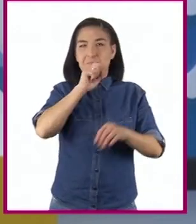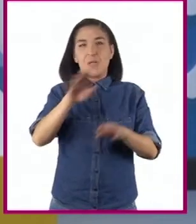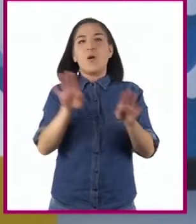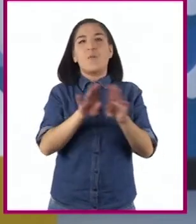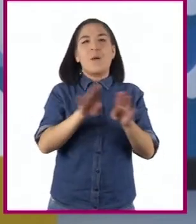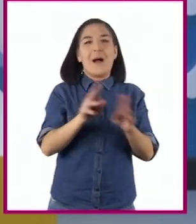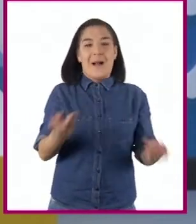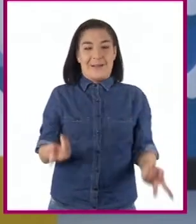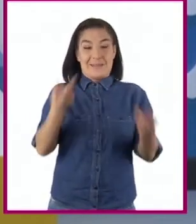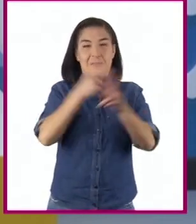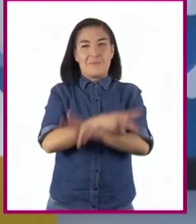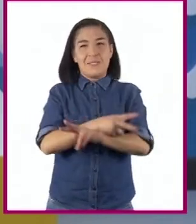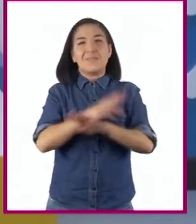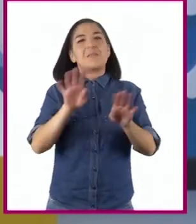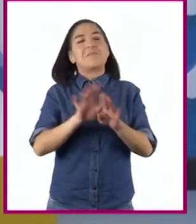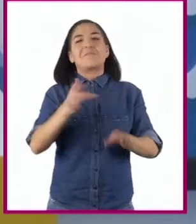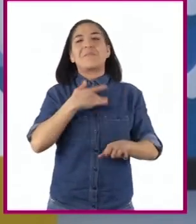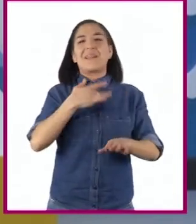sentido contrario y se anulan.